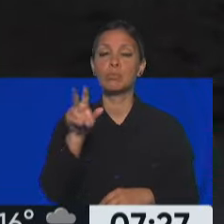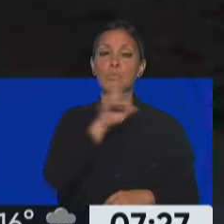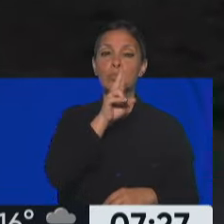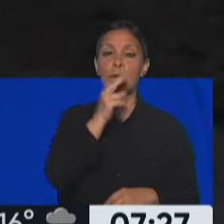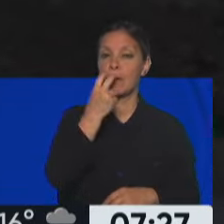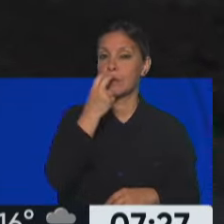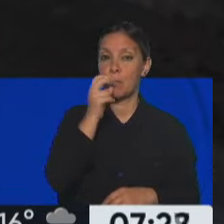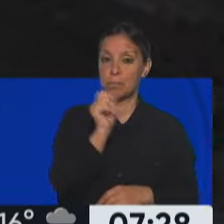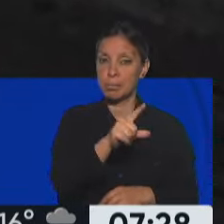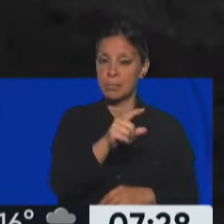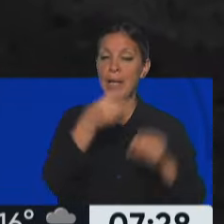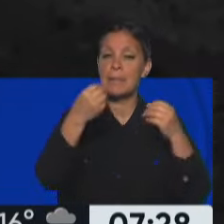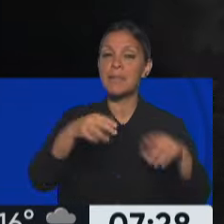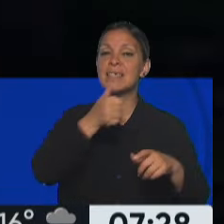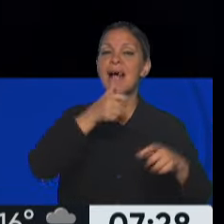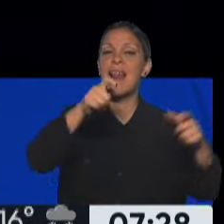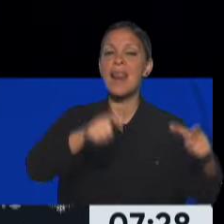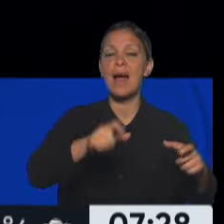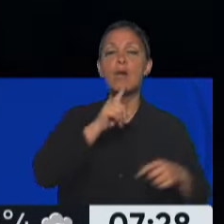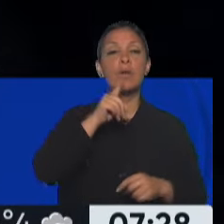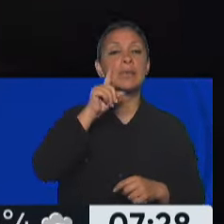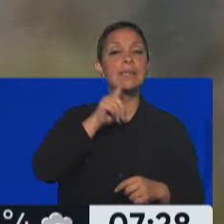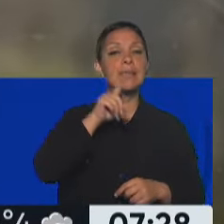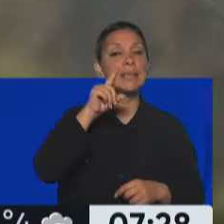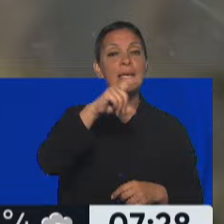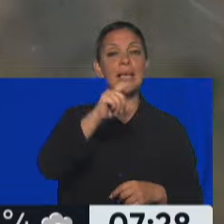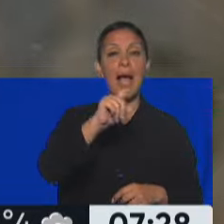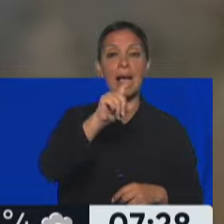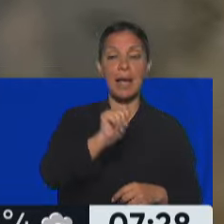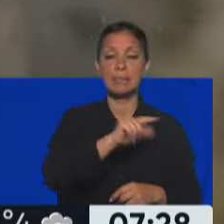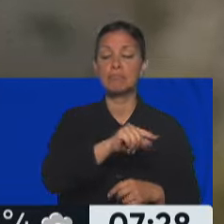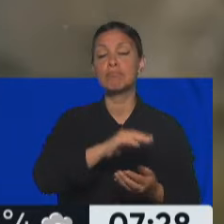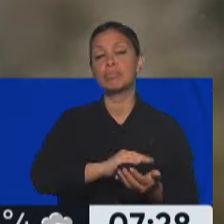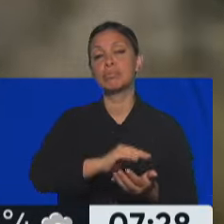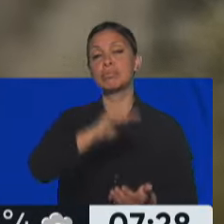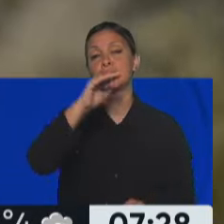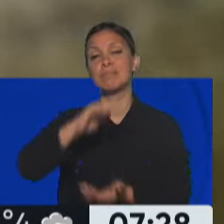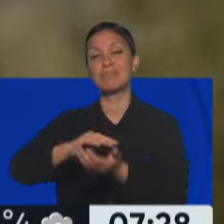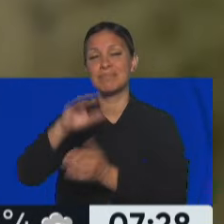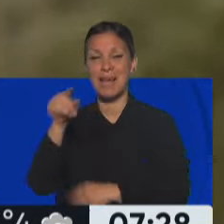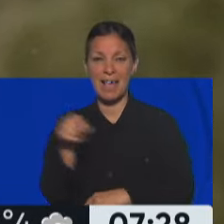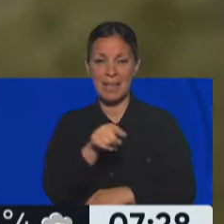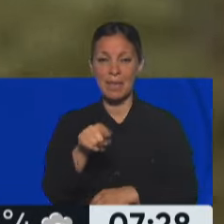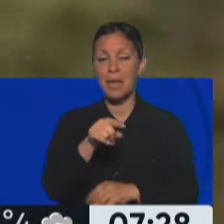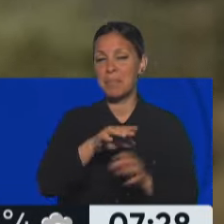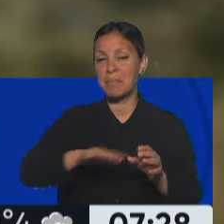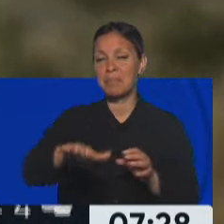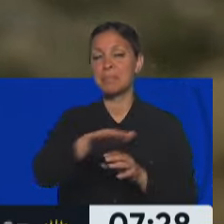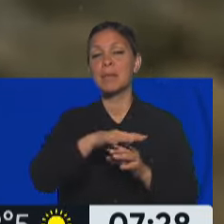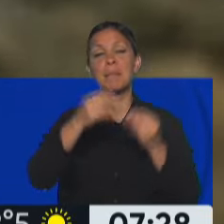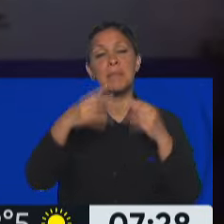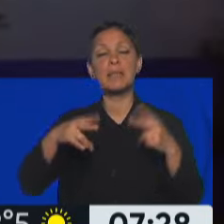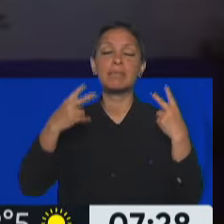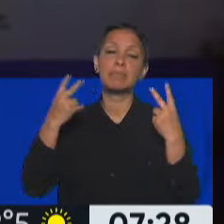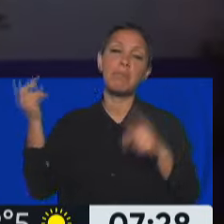inicia el camino en el lago Titicaca y después de conocer un poco el lugar donde ellas crecieron y nacieron, comienza el viaje de